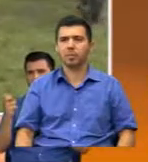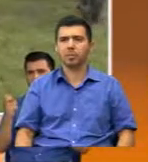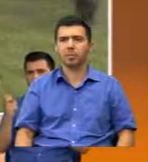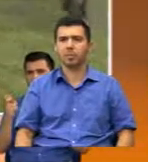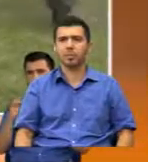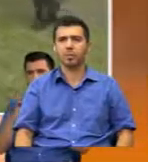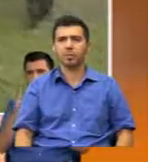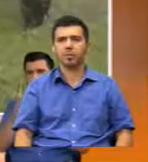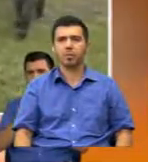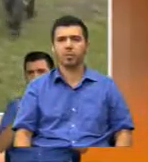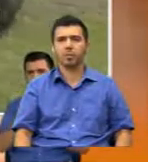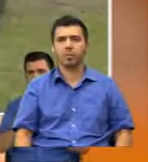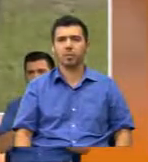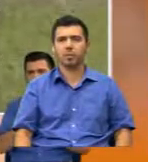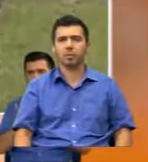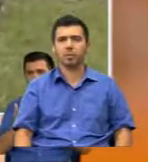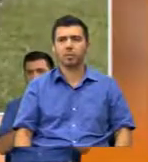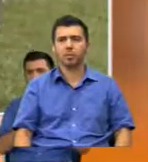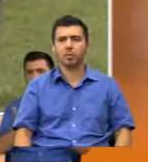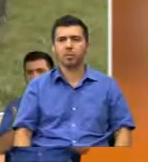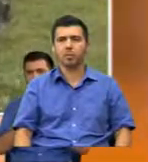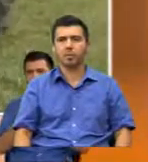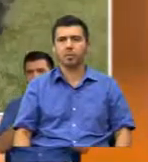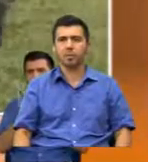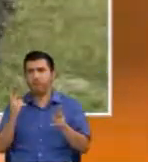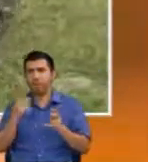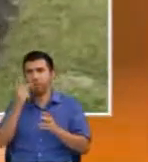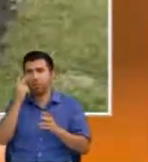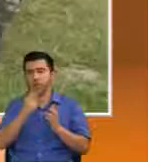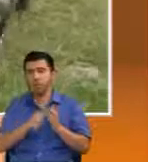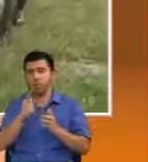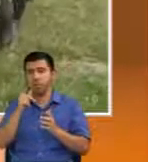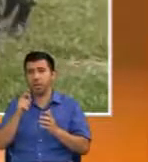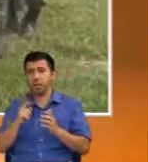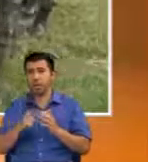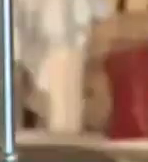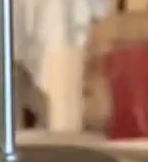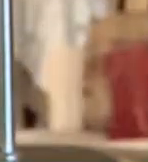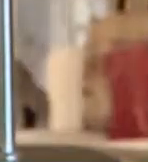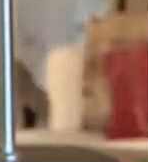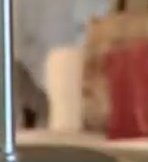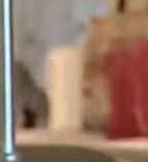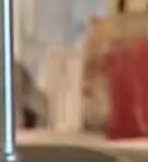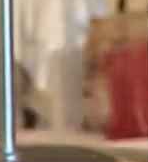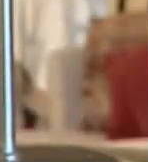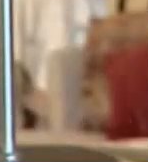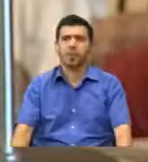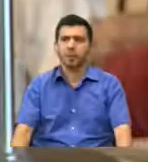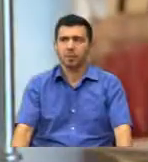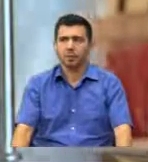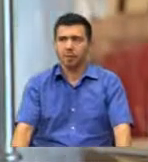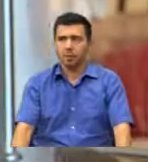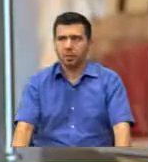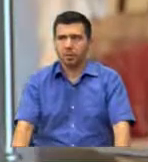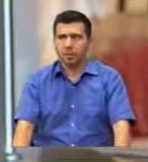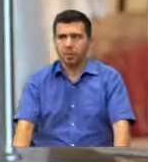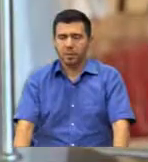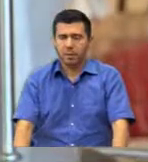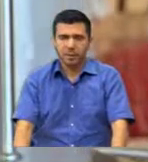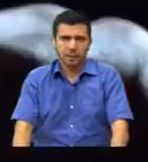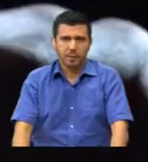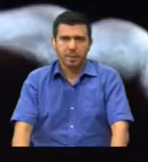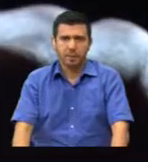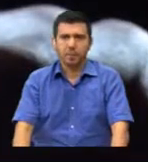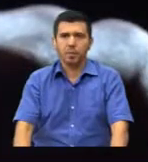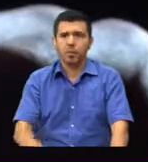a la fecha el año 2016 digamos cuatro capturas las autoridades hacen un llamado a la comunidad para que